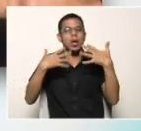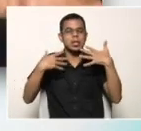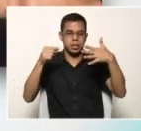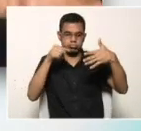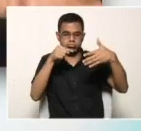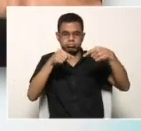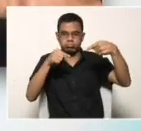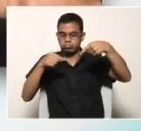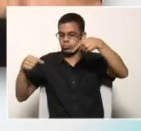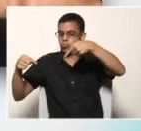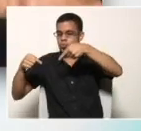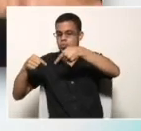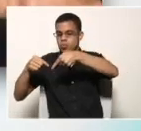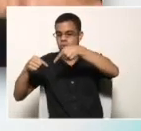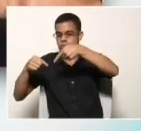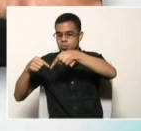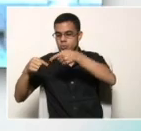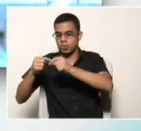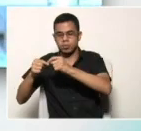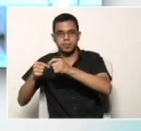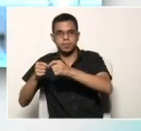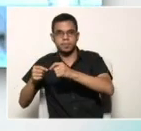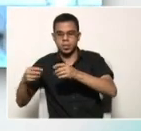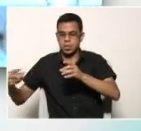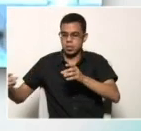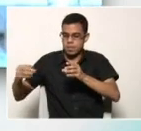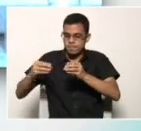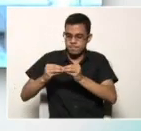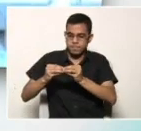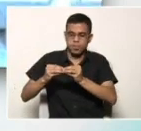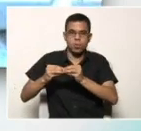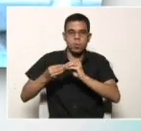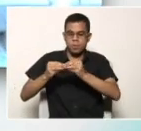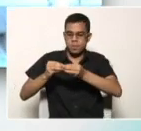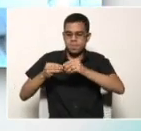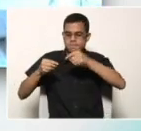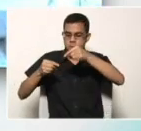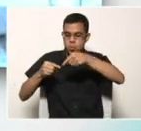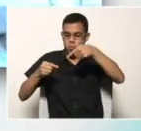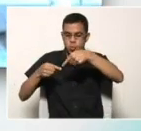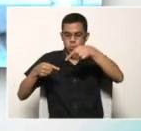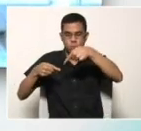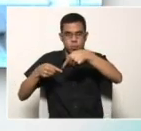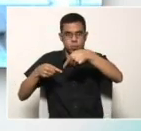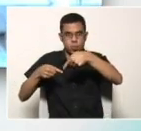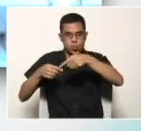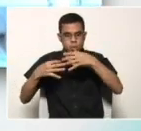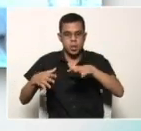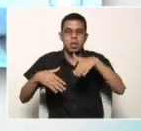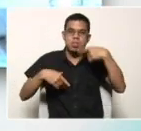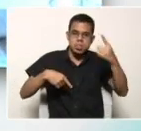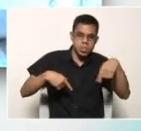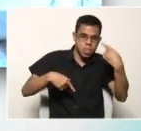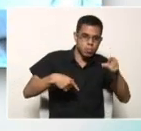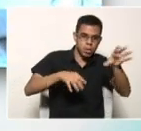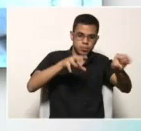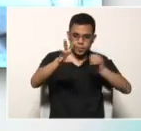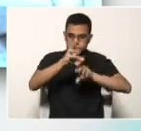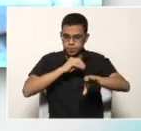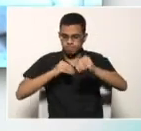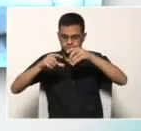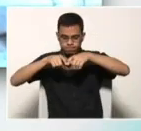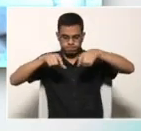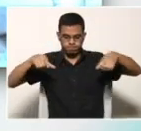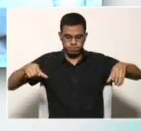Coloqué entonces los tornillos que sujetan a la placa de la base, coloqué los tornillos, hice la unión de la tarjeta